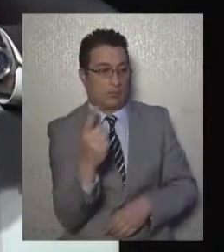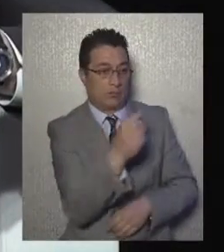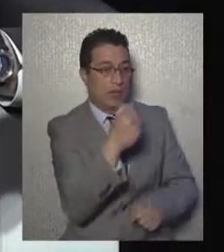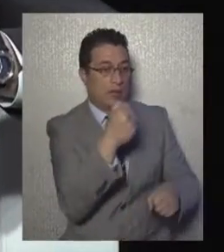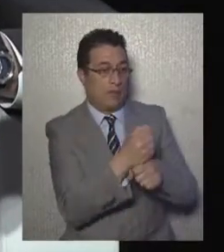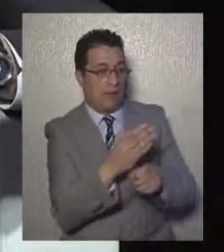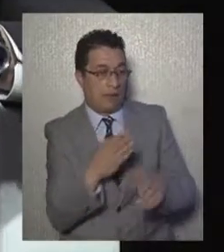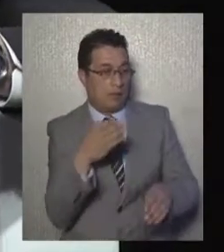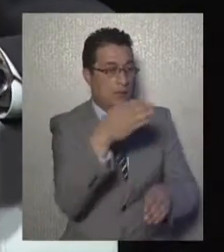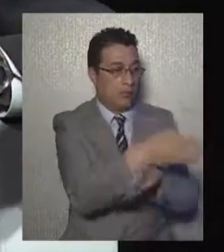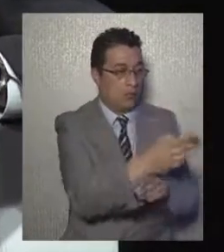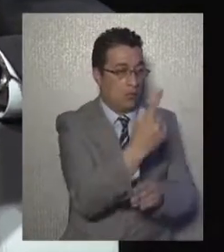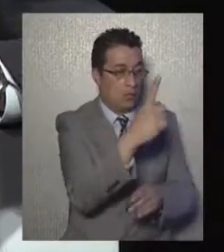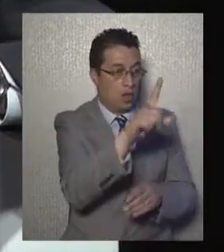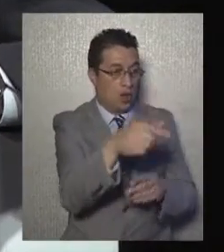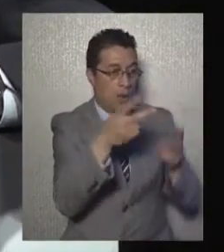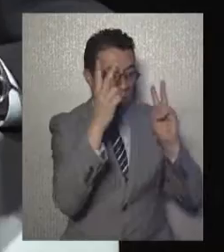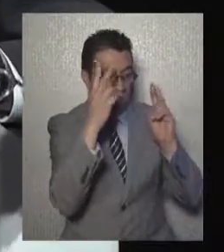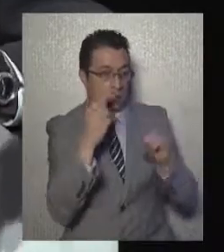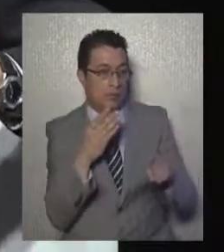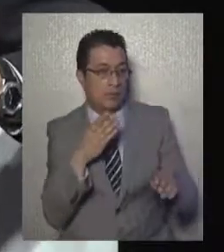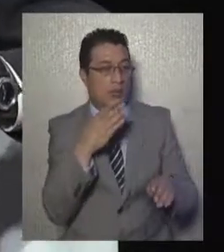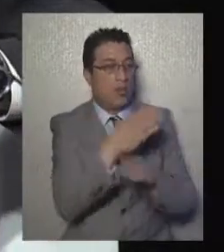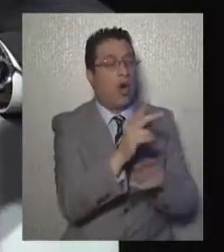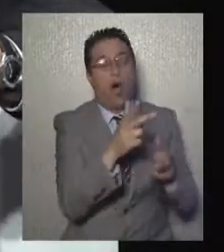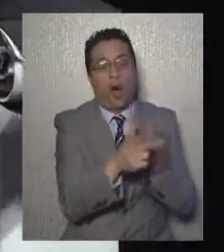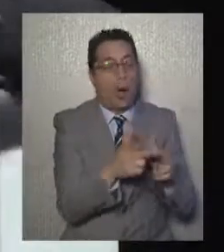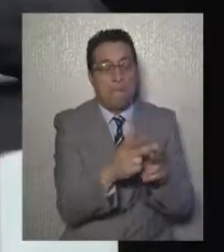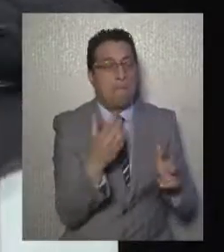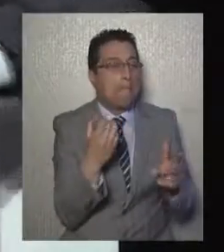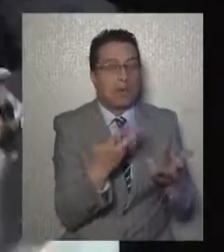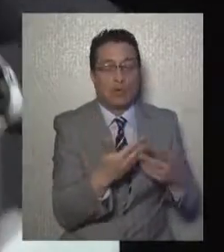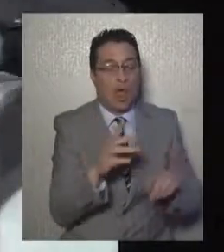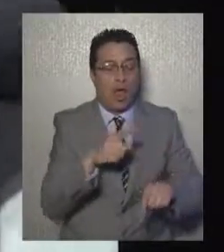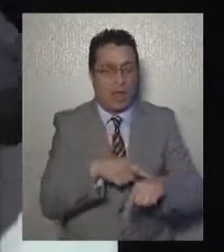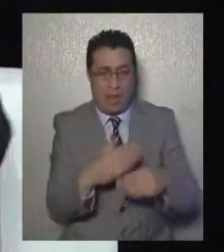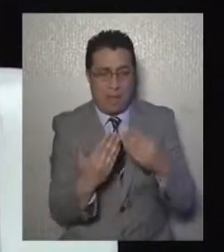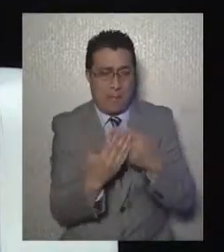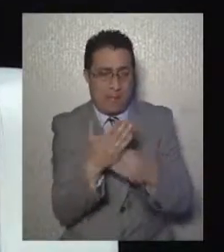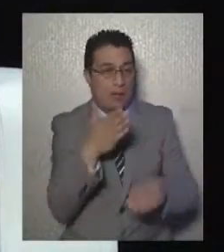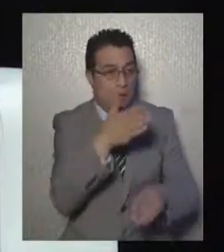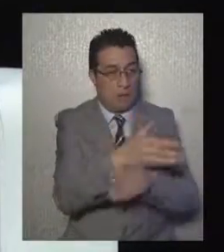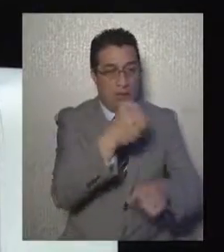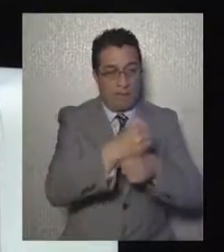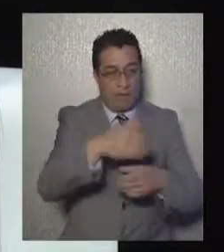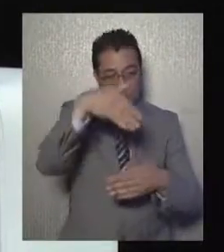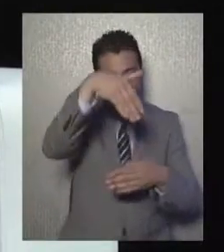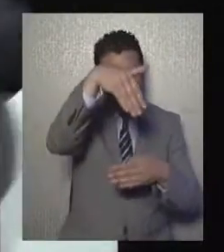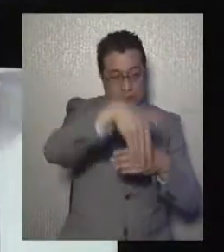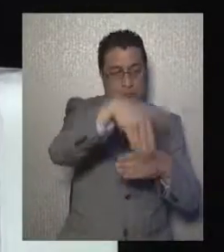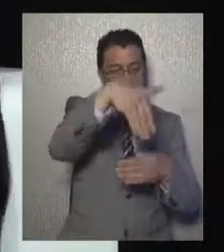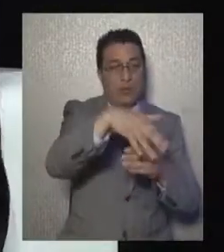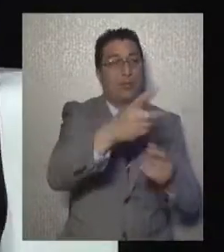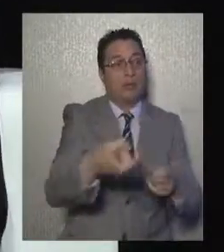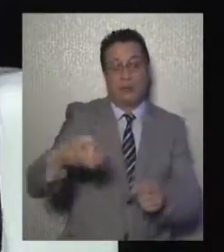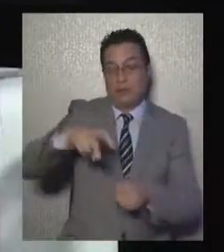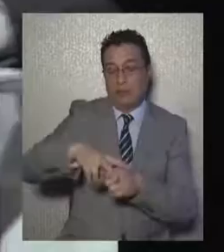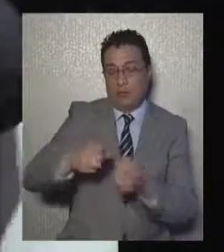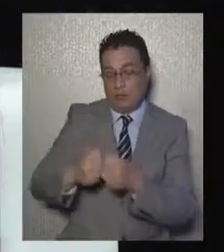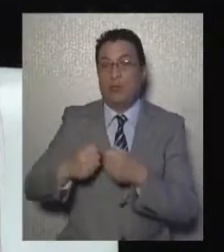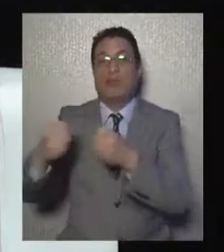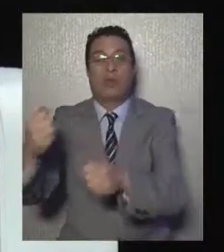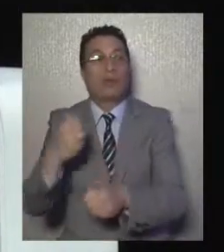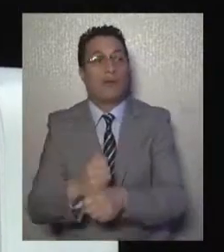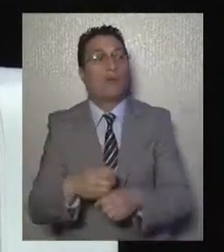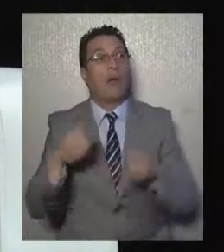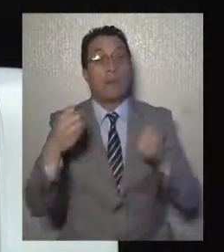pega, una hora en micro, o en metro, o en hora pic, llegar a la pega, marcar tarjeta, subirse a la camioneta y partir a hacer la pega.